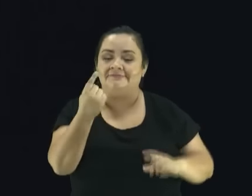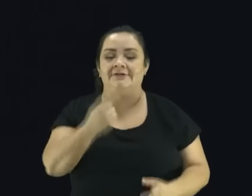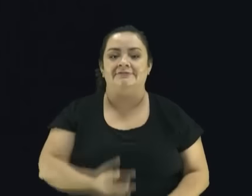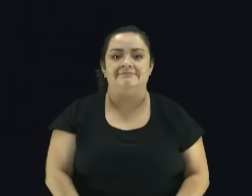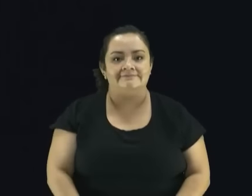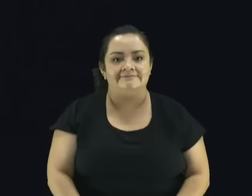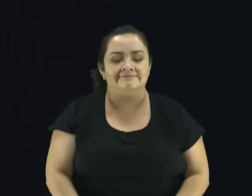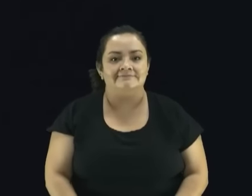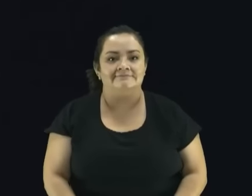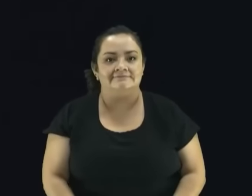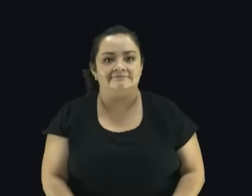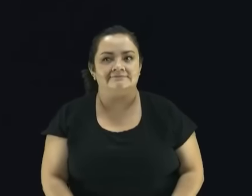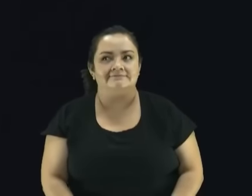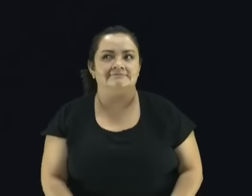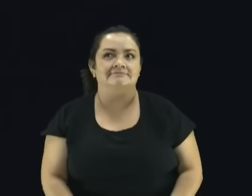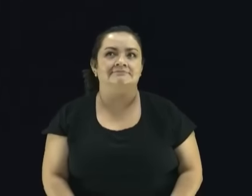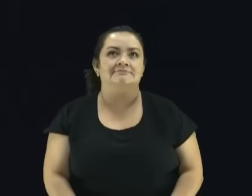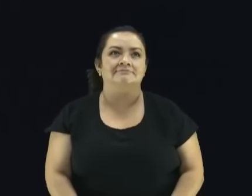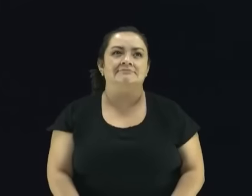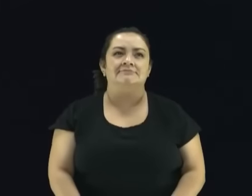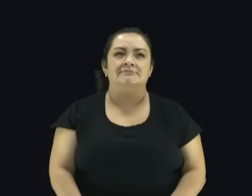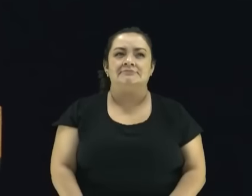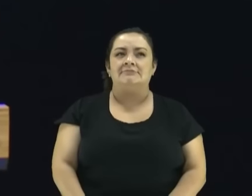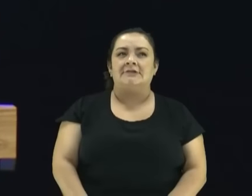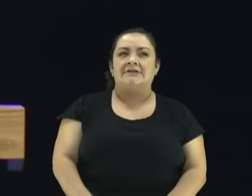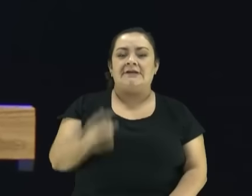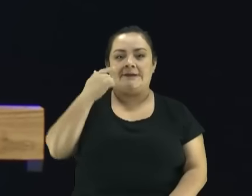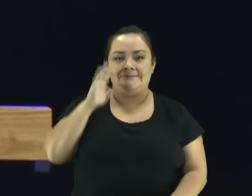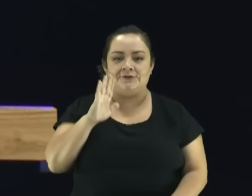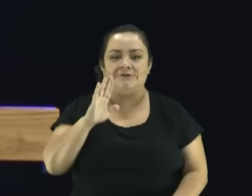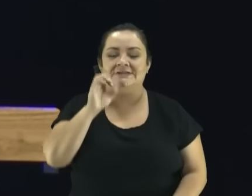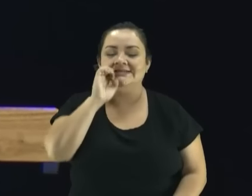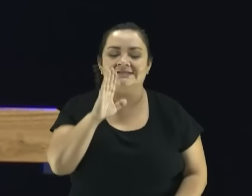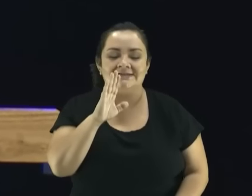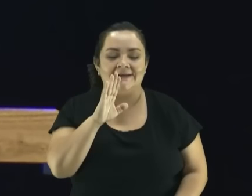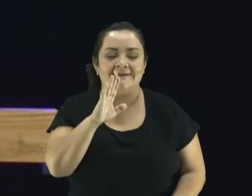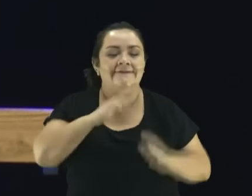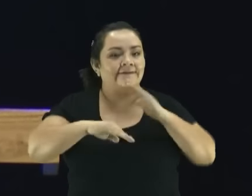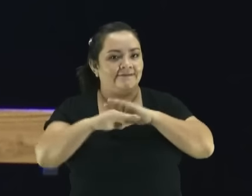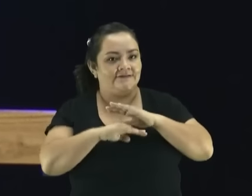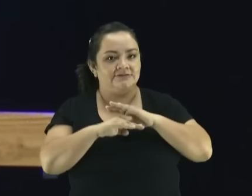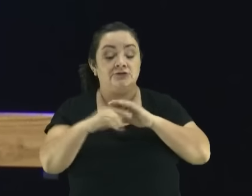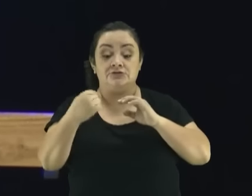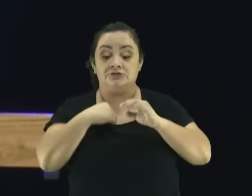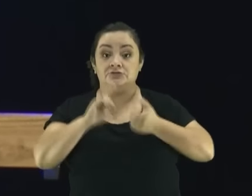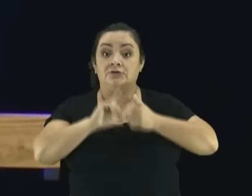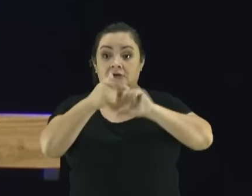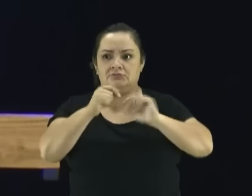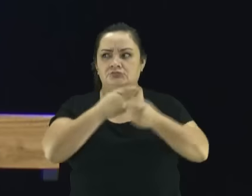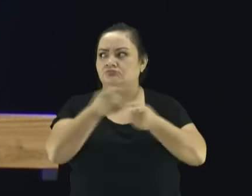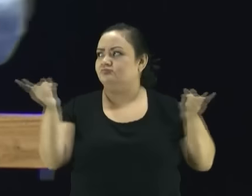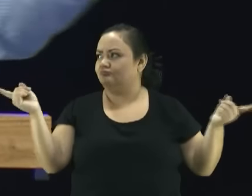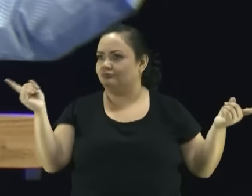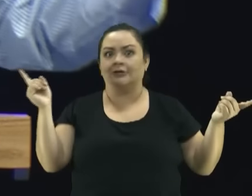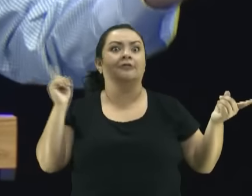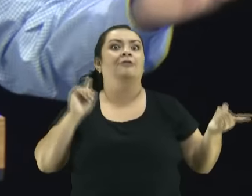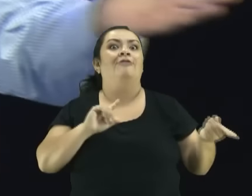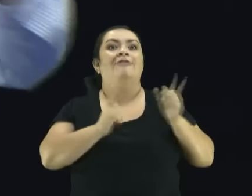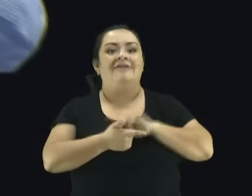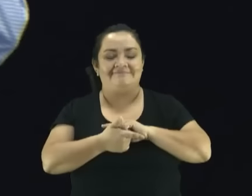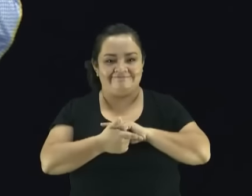corazón hay un principio un adagio que dice si yo cambio todo cambia es el mismo día